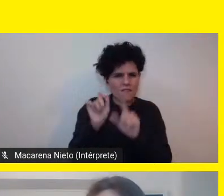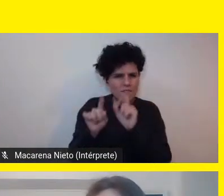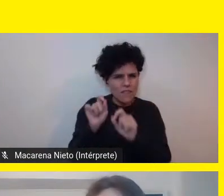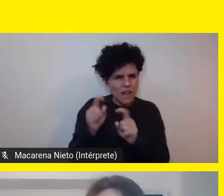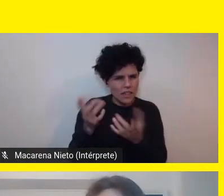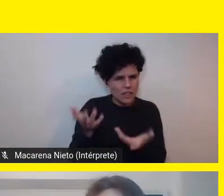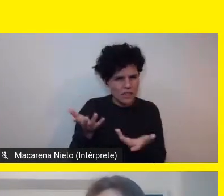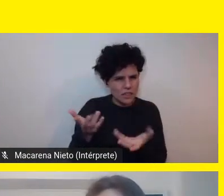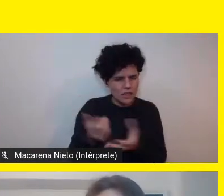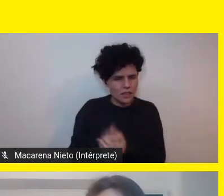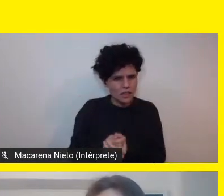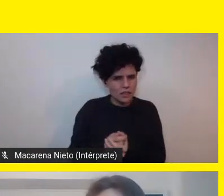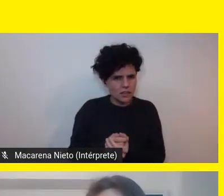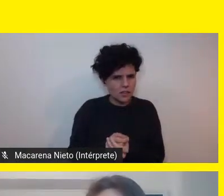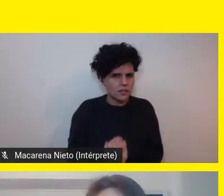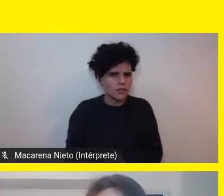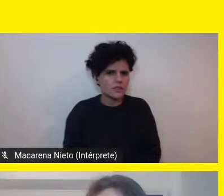tal vez